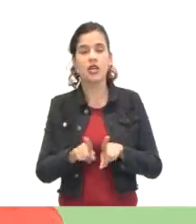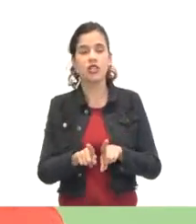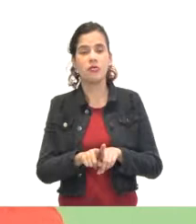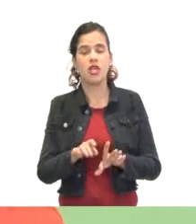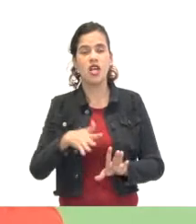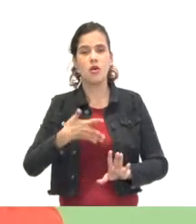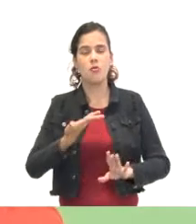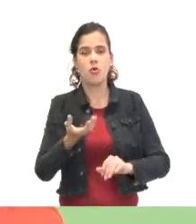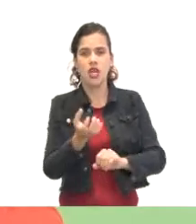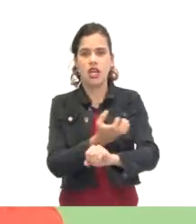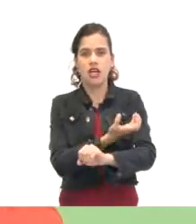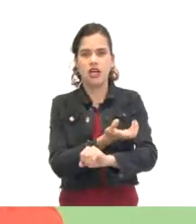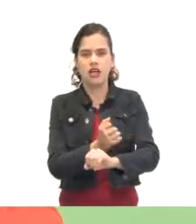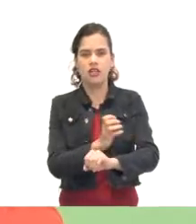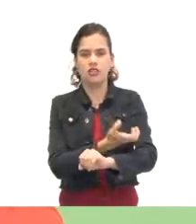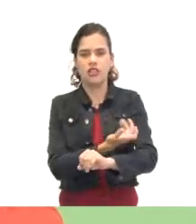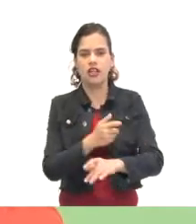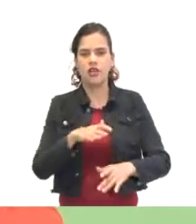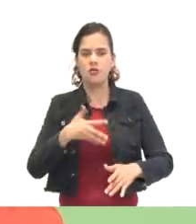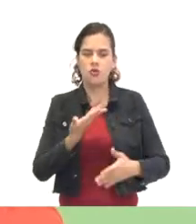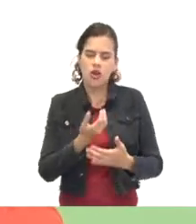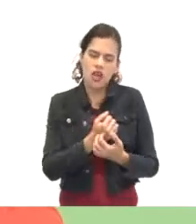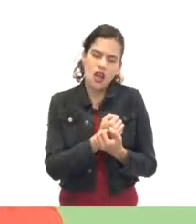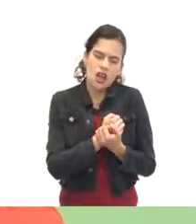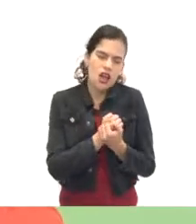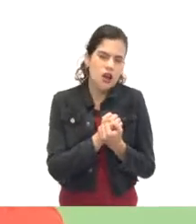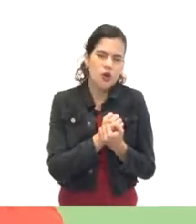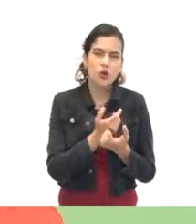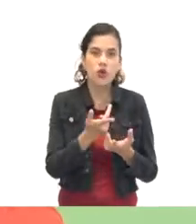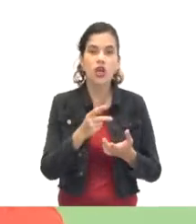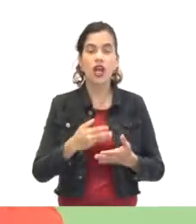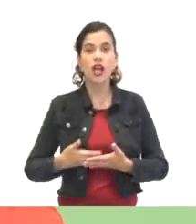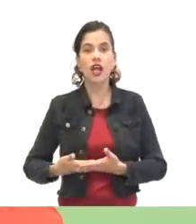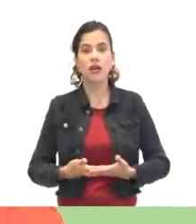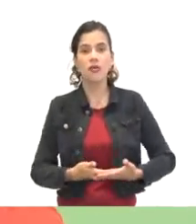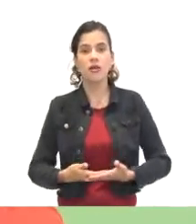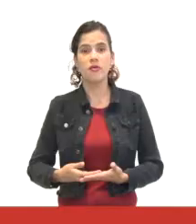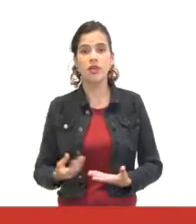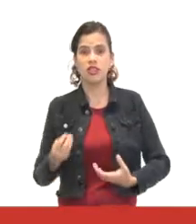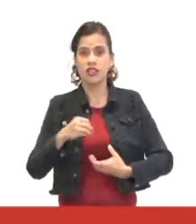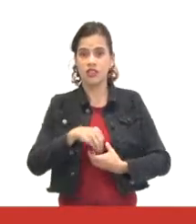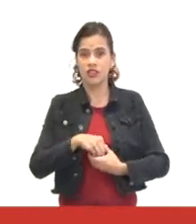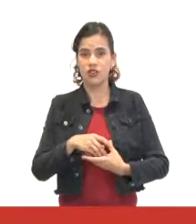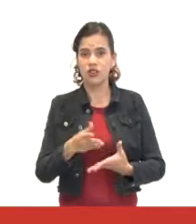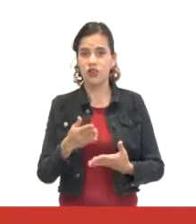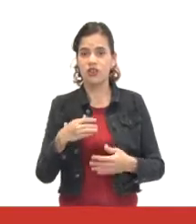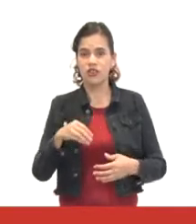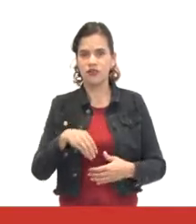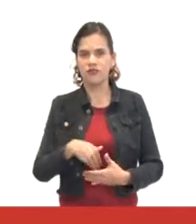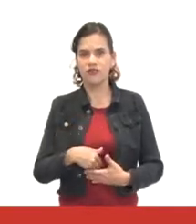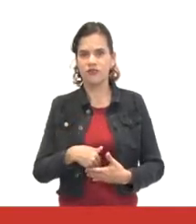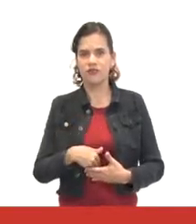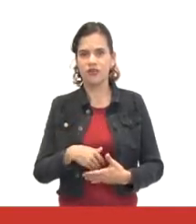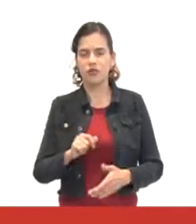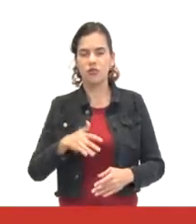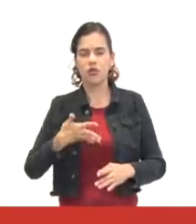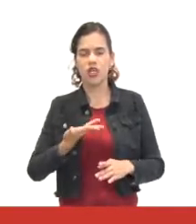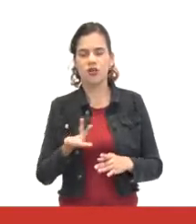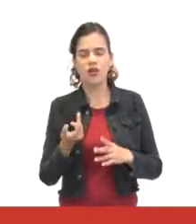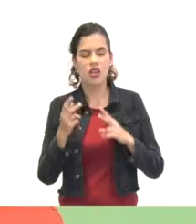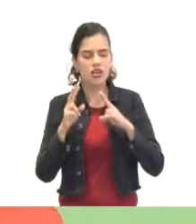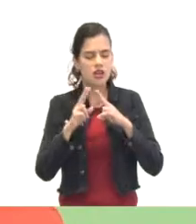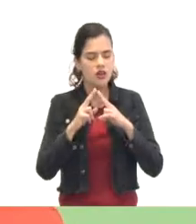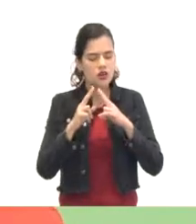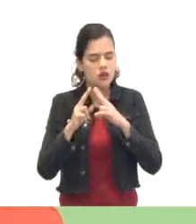puedes cantar, lo puedes acurrucar al bebé dentro del útero, porque va a ir reconociendo el